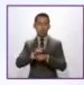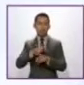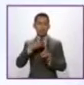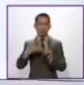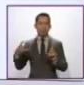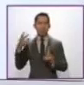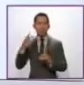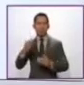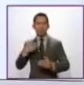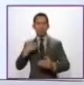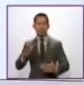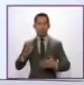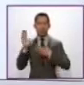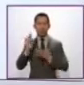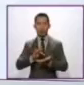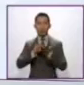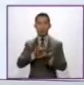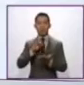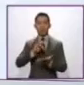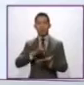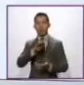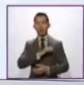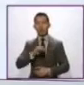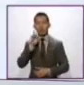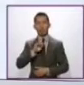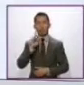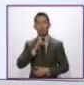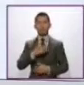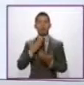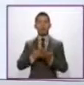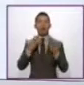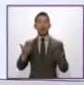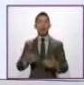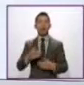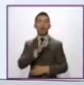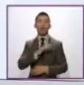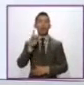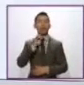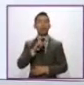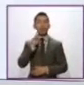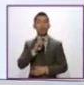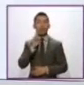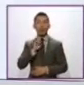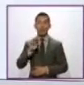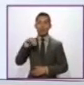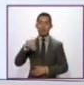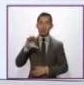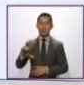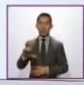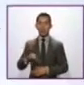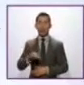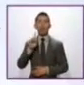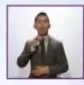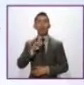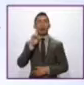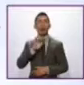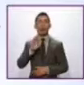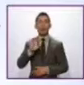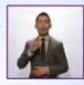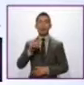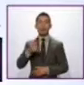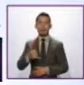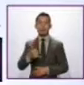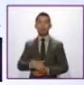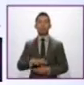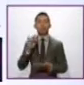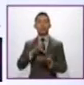Es mi compromiso. Muchas gracias, candidata. Hace uso de la voz la candidata de Movimiento Ciudadano, Betty León. Adelante. Muchísimas